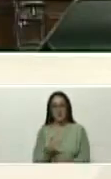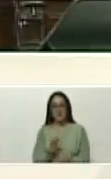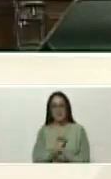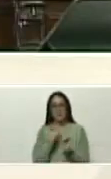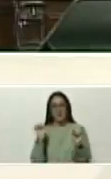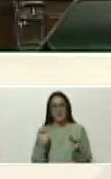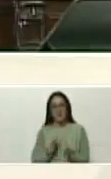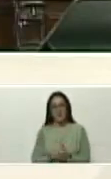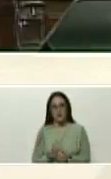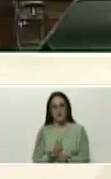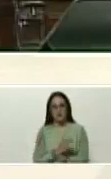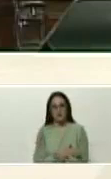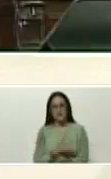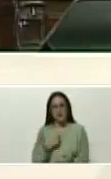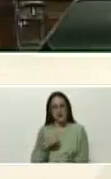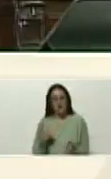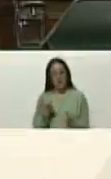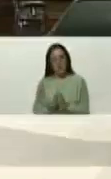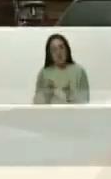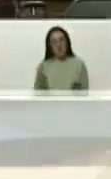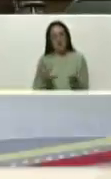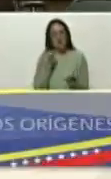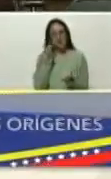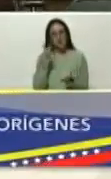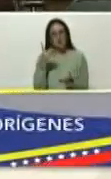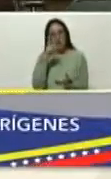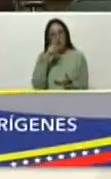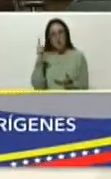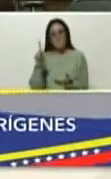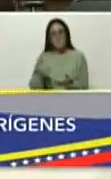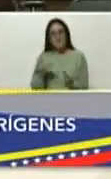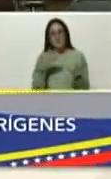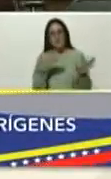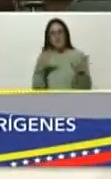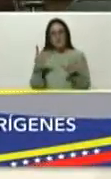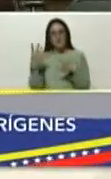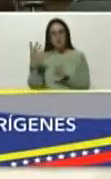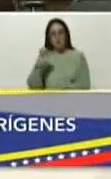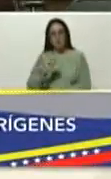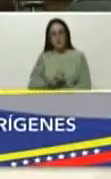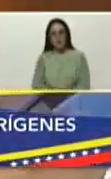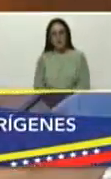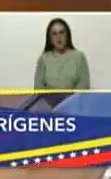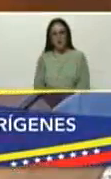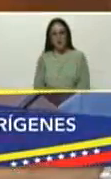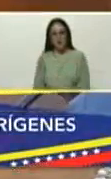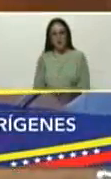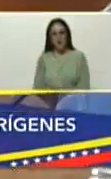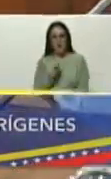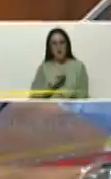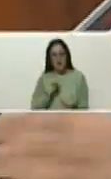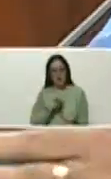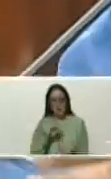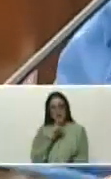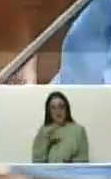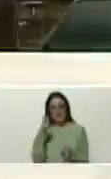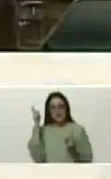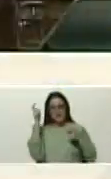Aquí tengo el libro azul del año 1990, escrito por el comandante